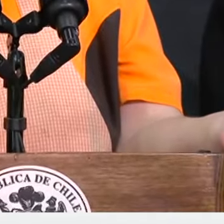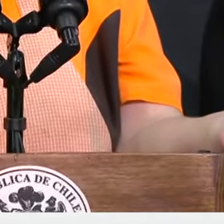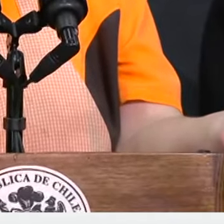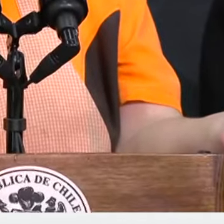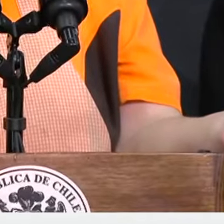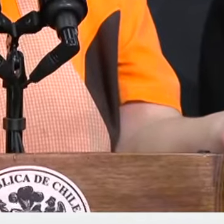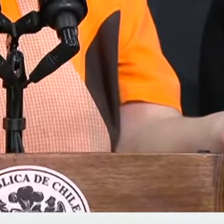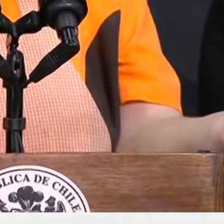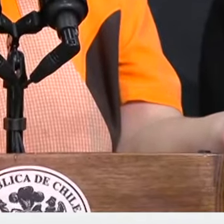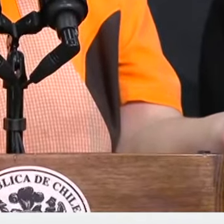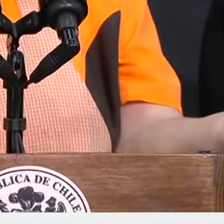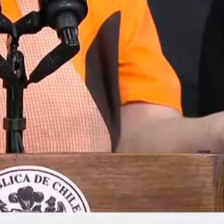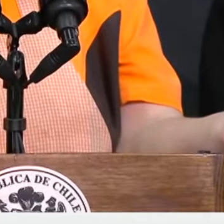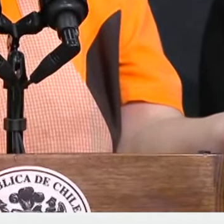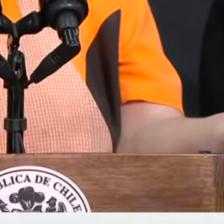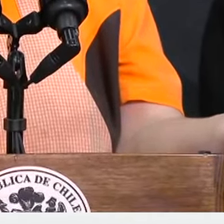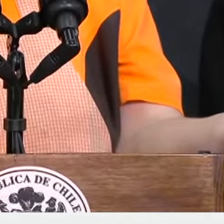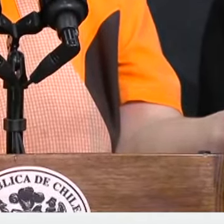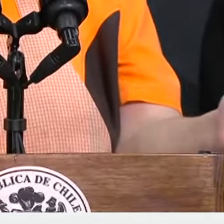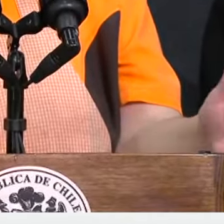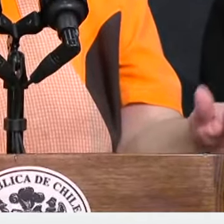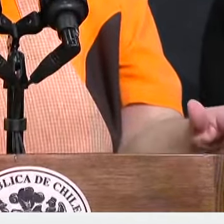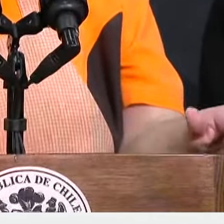pensiones de 100.000 pesos, de 150.000 pesos. Y hoy día los alimentos suben, si hoy día la luz eléctrica sube. O sea,